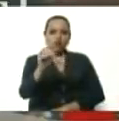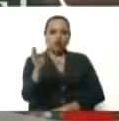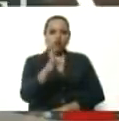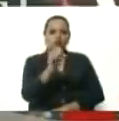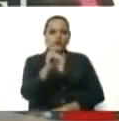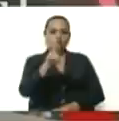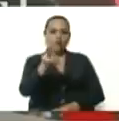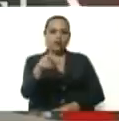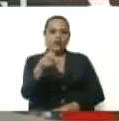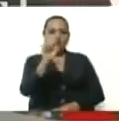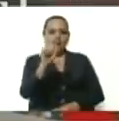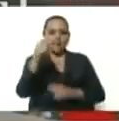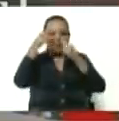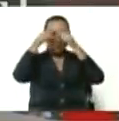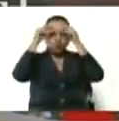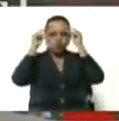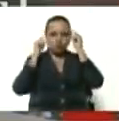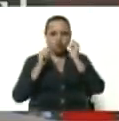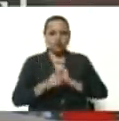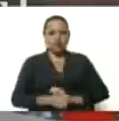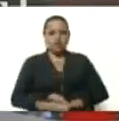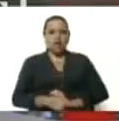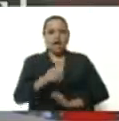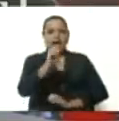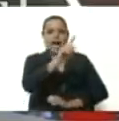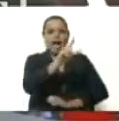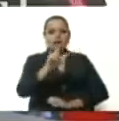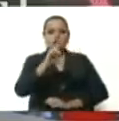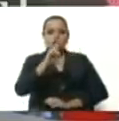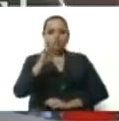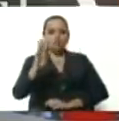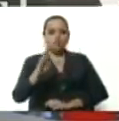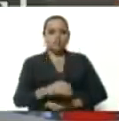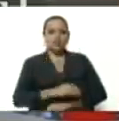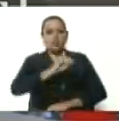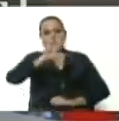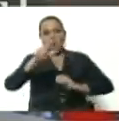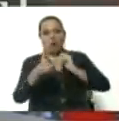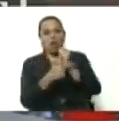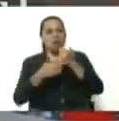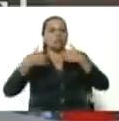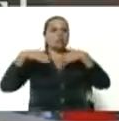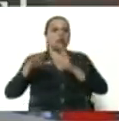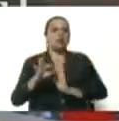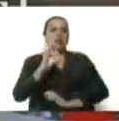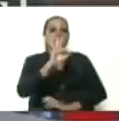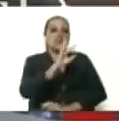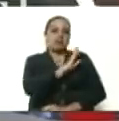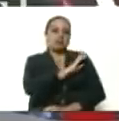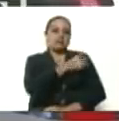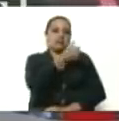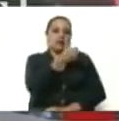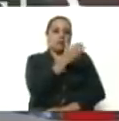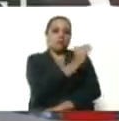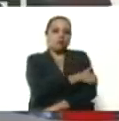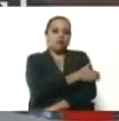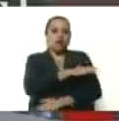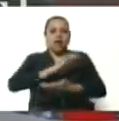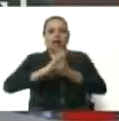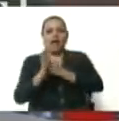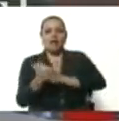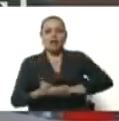Henry Ramos Alud y el tal Guaidó, los tres jefes políticos de la oposición, destruyeron la Asamblea